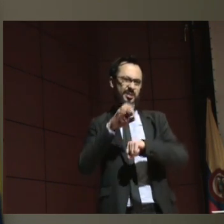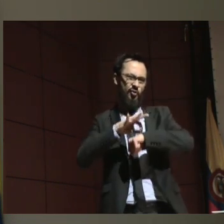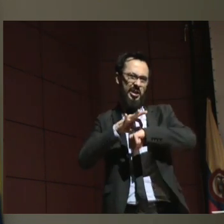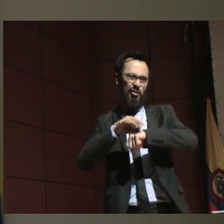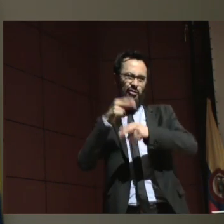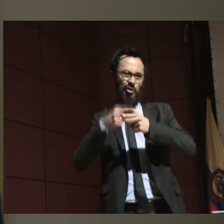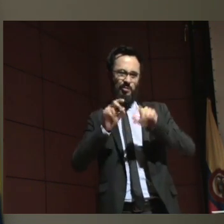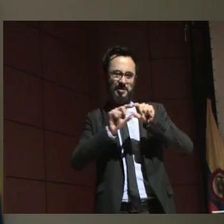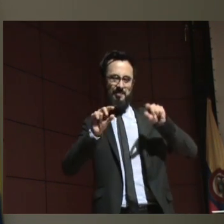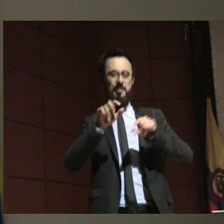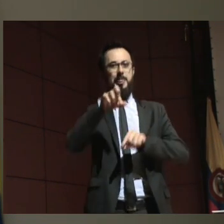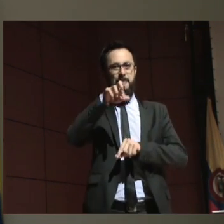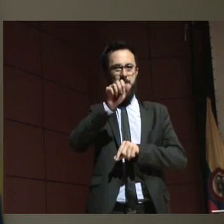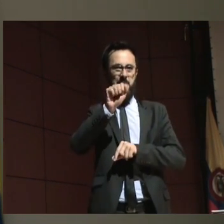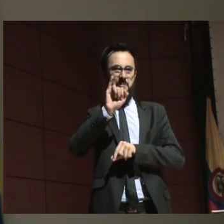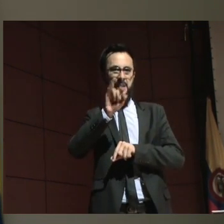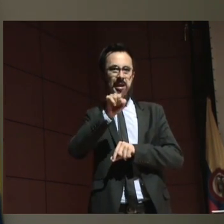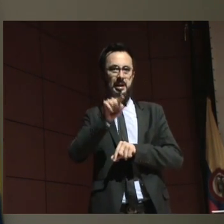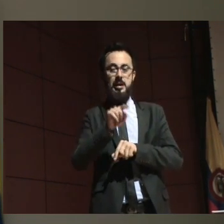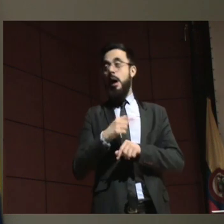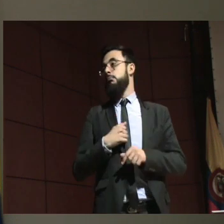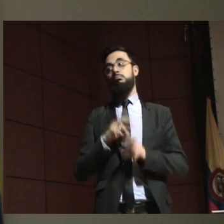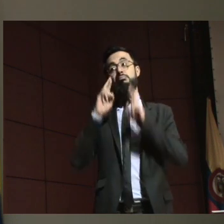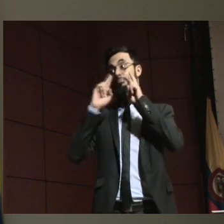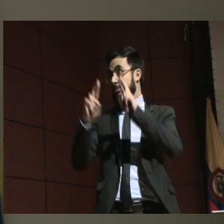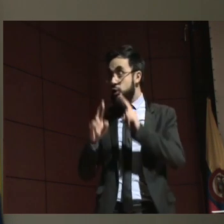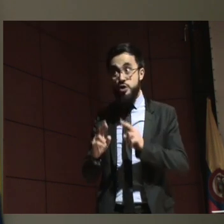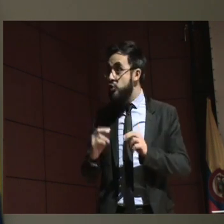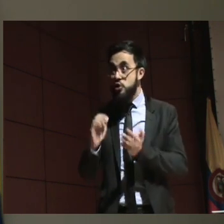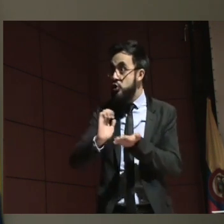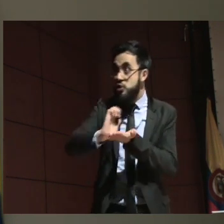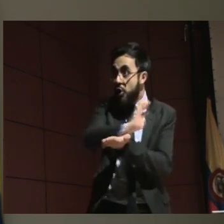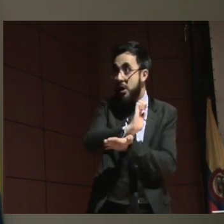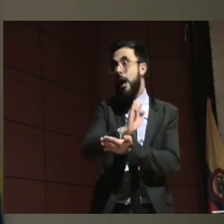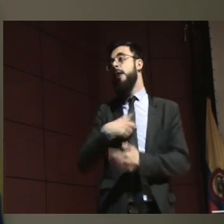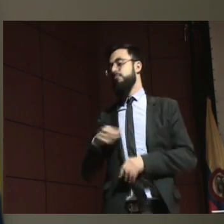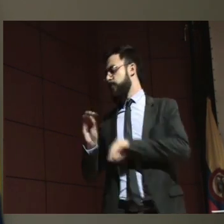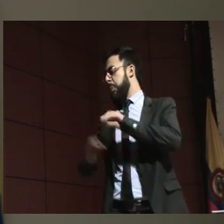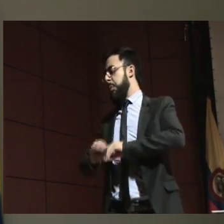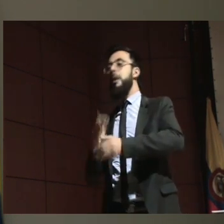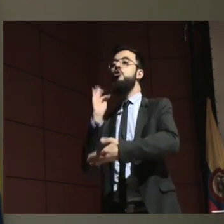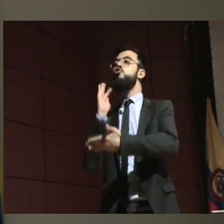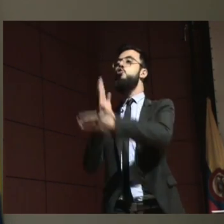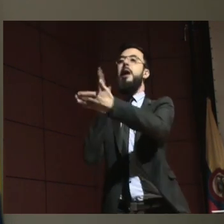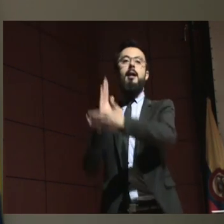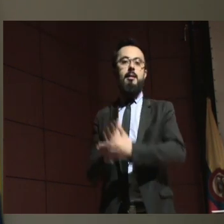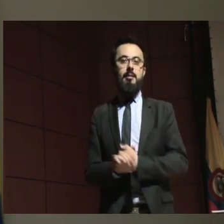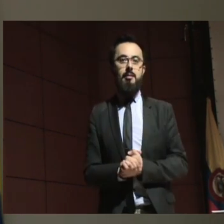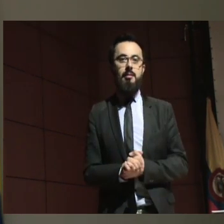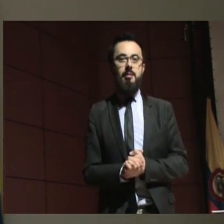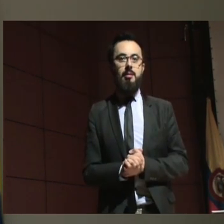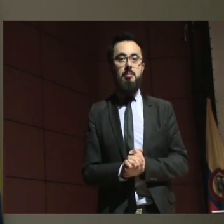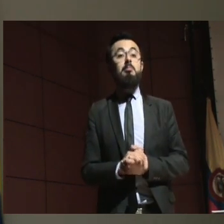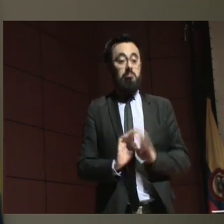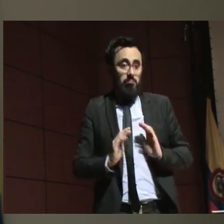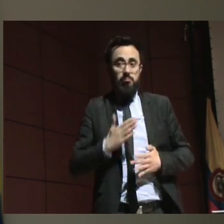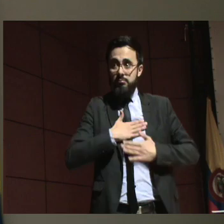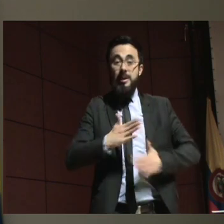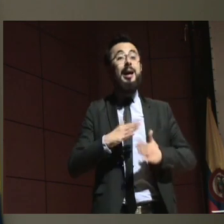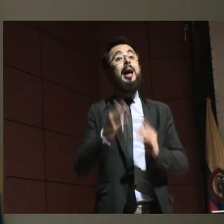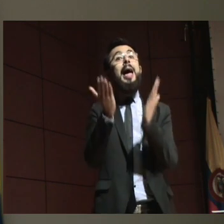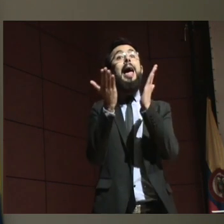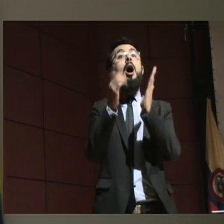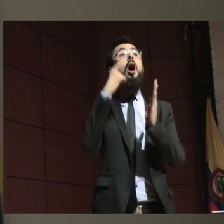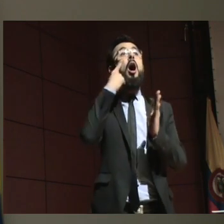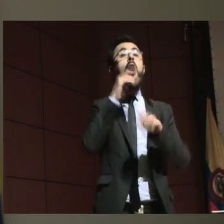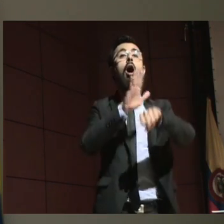colegios regulares, digamos, de personas con discapacidad y sin discapacidad. Los colegios especiales y la educación especial está